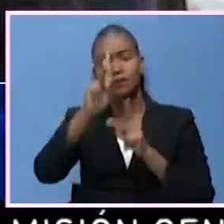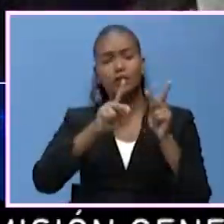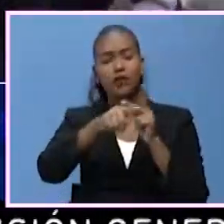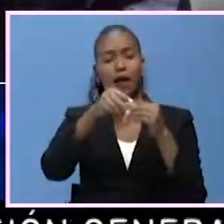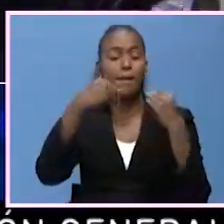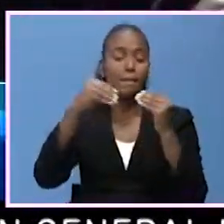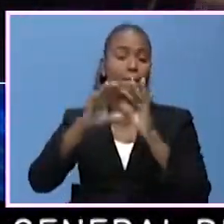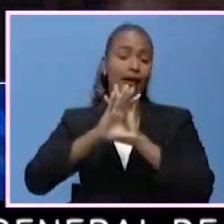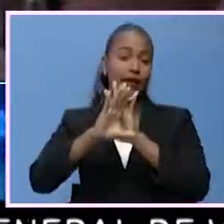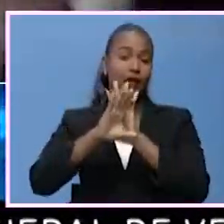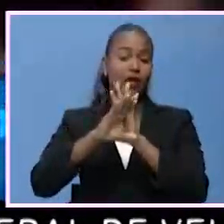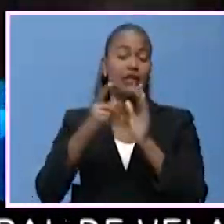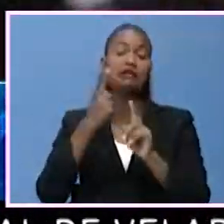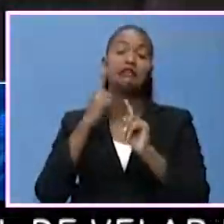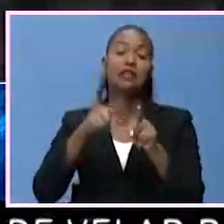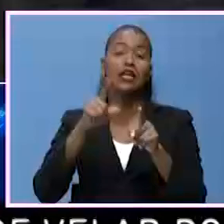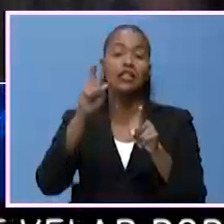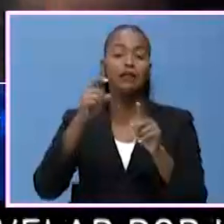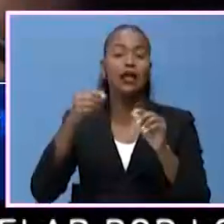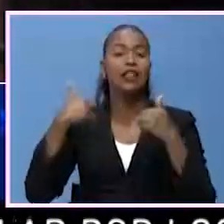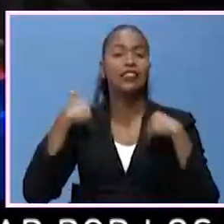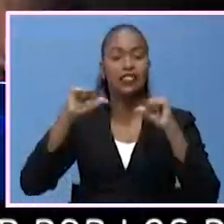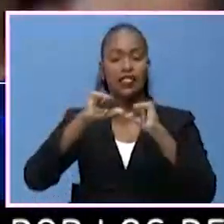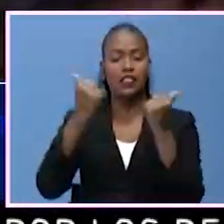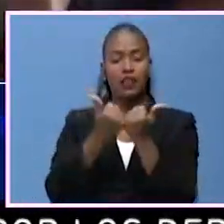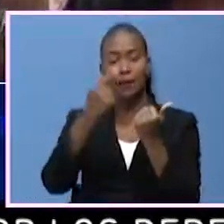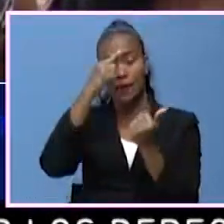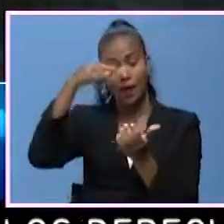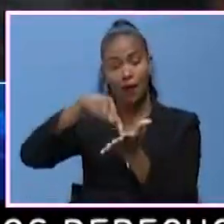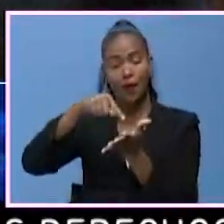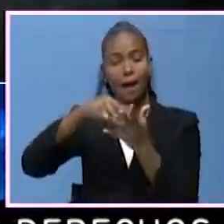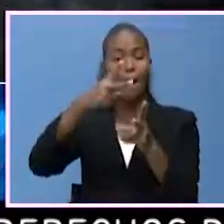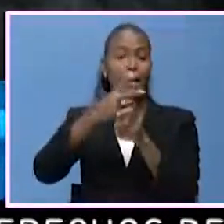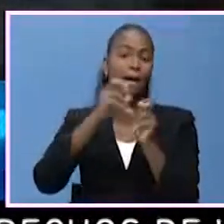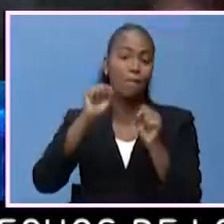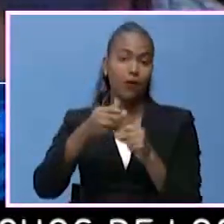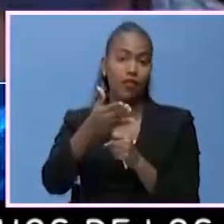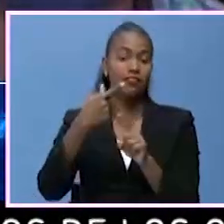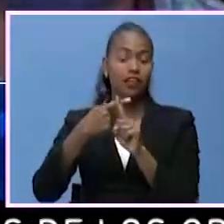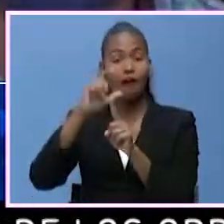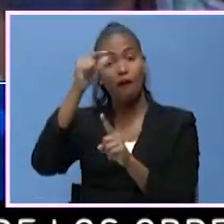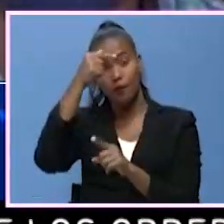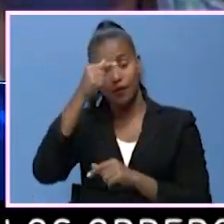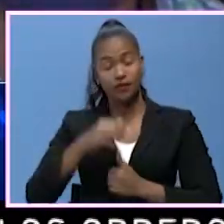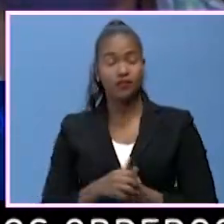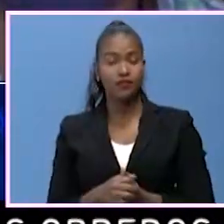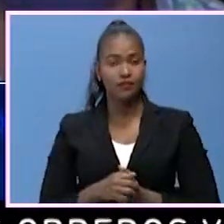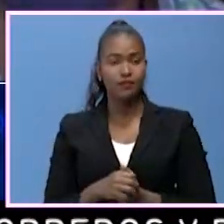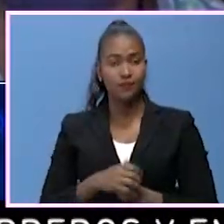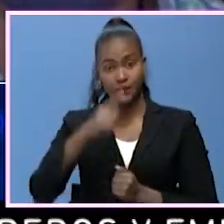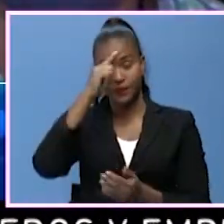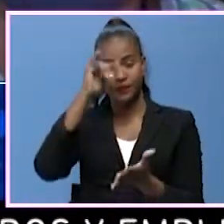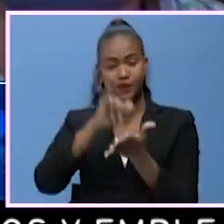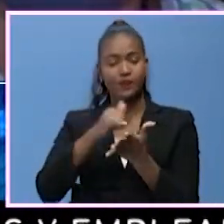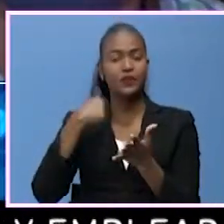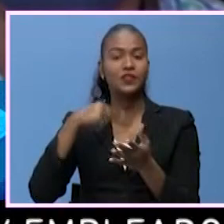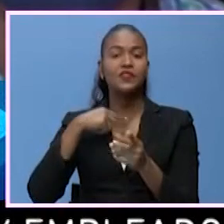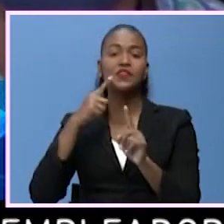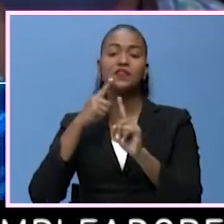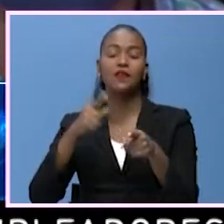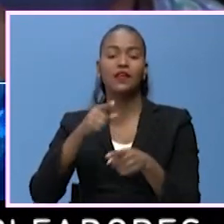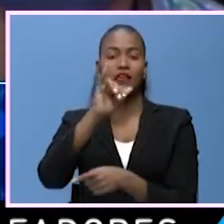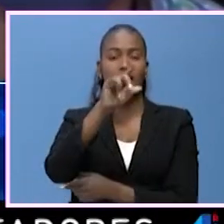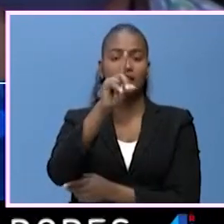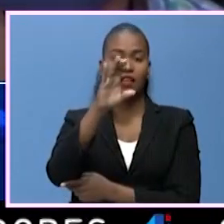por ejemplo, ordenó que se cree cooperativas para prestarles fondo del Estado. Y para eso le dimos instrucciones al